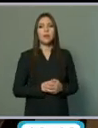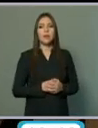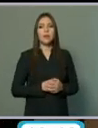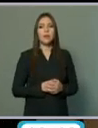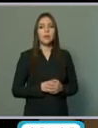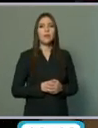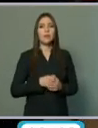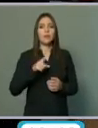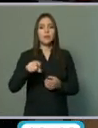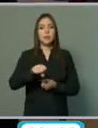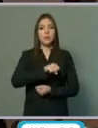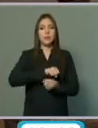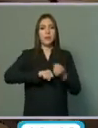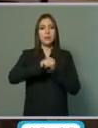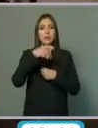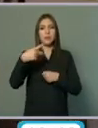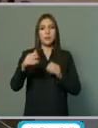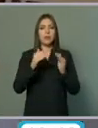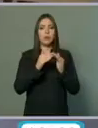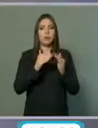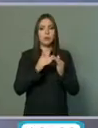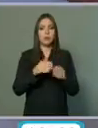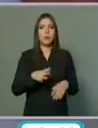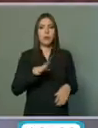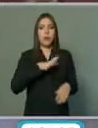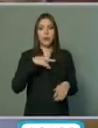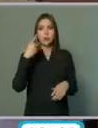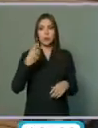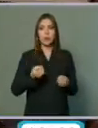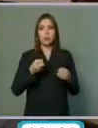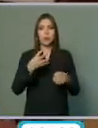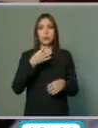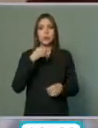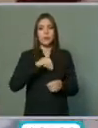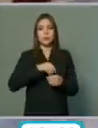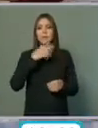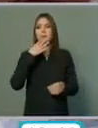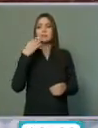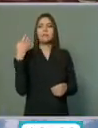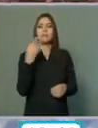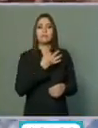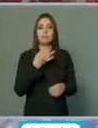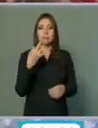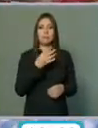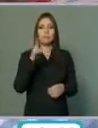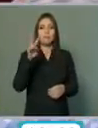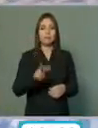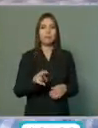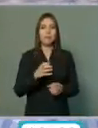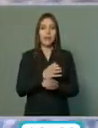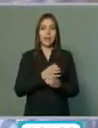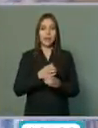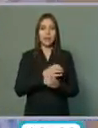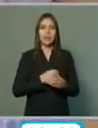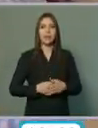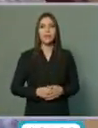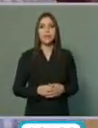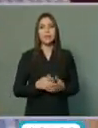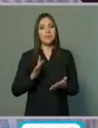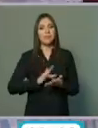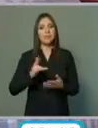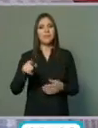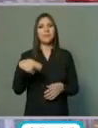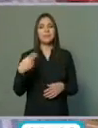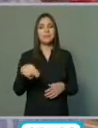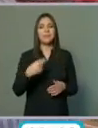La mezcla de La mezcla casa. de la clase. ¿Qué tal es? ¿Tiene receta secreta? Es muy rico, ¿eh? Muy, muy rico, la verdad, el café. Bueno, maestro, gracias. ¿Su